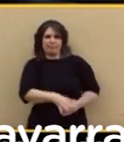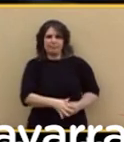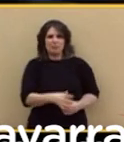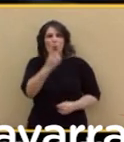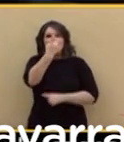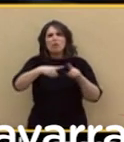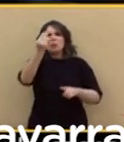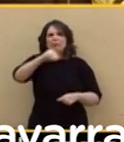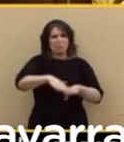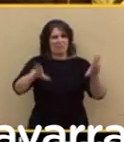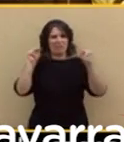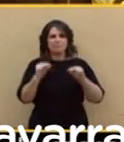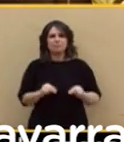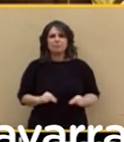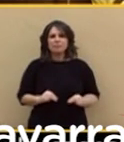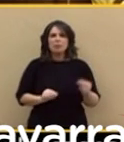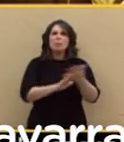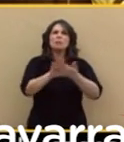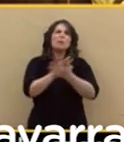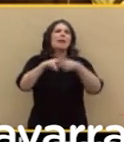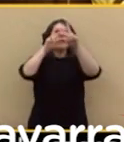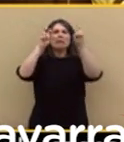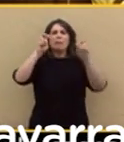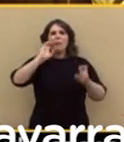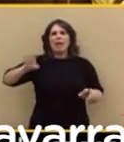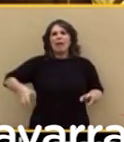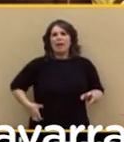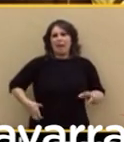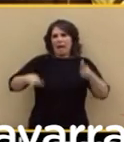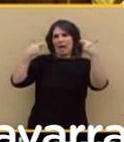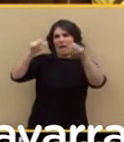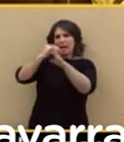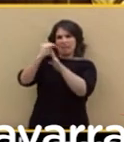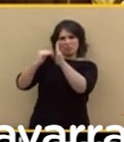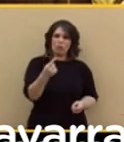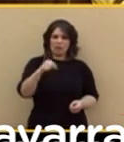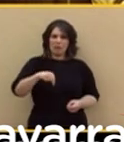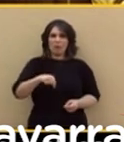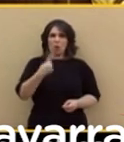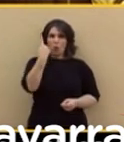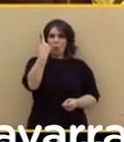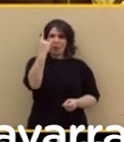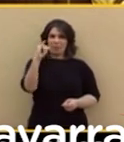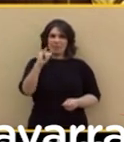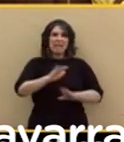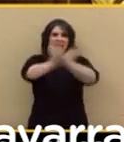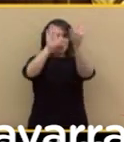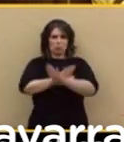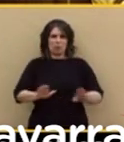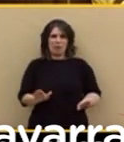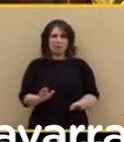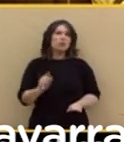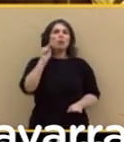Vamos a hablar de esto de la aristocracia. Ha hecho usted referencia a mi título de marquesa. Usted es el hijo de un